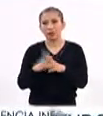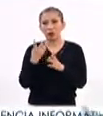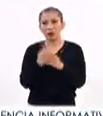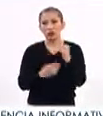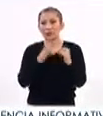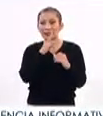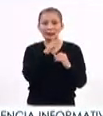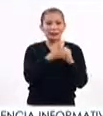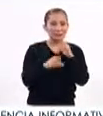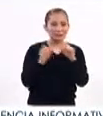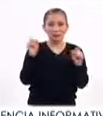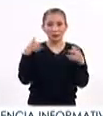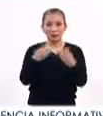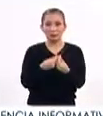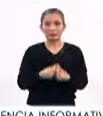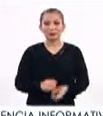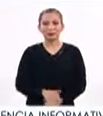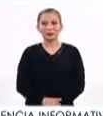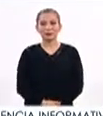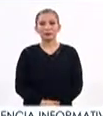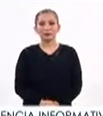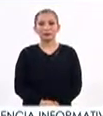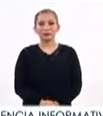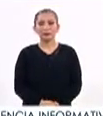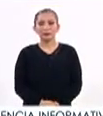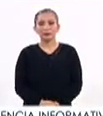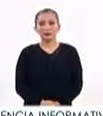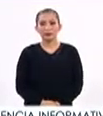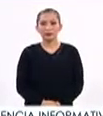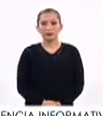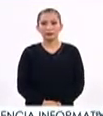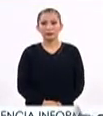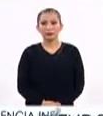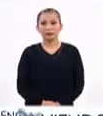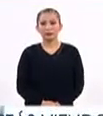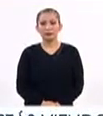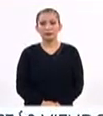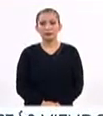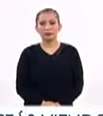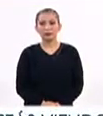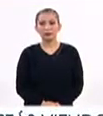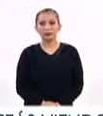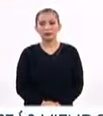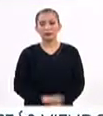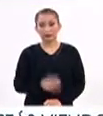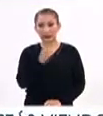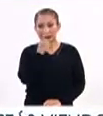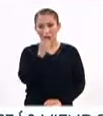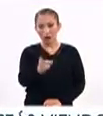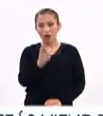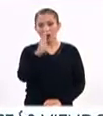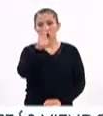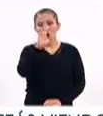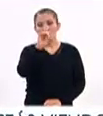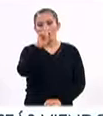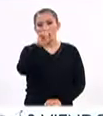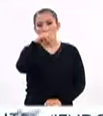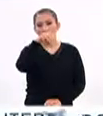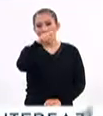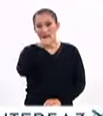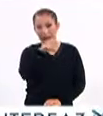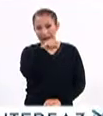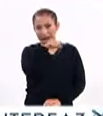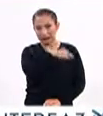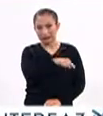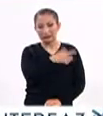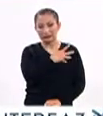doble respuesta complementaria. Ajá. Ya he dicho como el Colegio de México. Colegio de México.